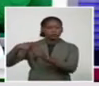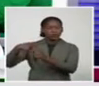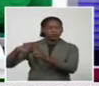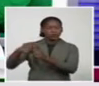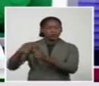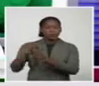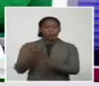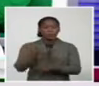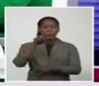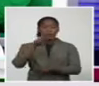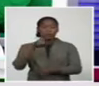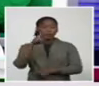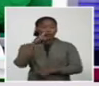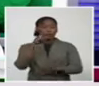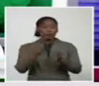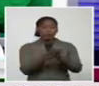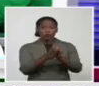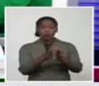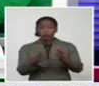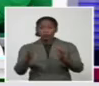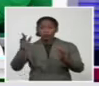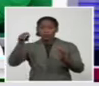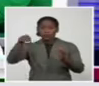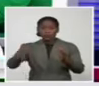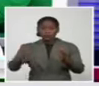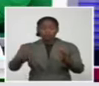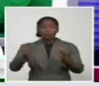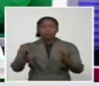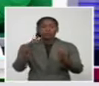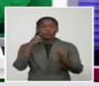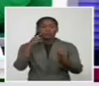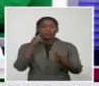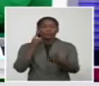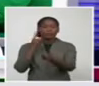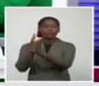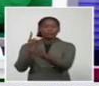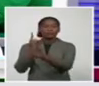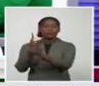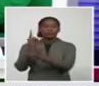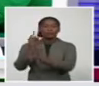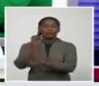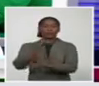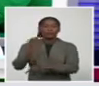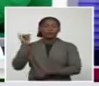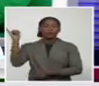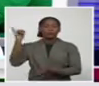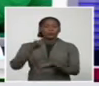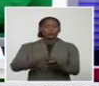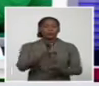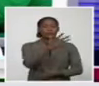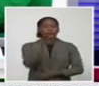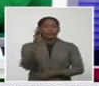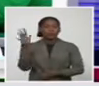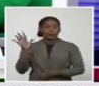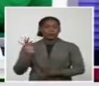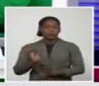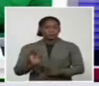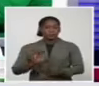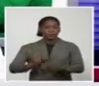fecha, pues tienen vínculos con viajeros internacionales en la transmisión de la